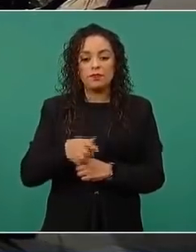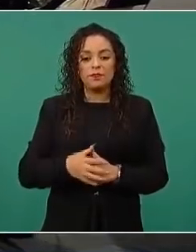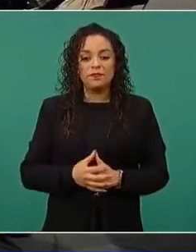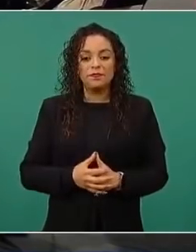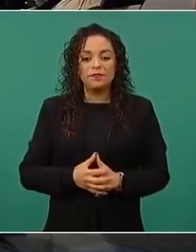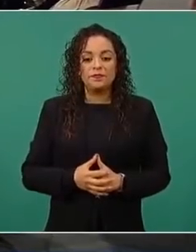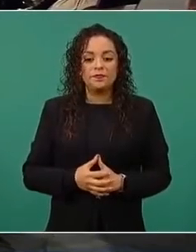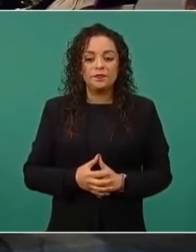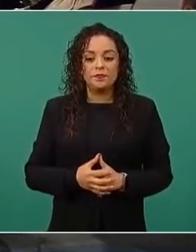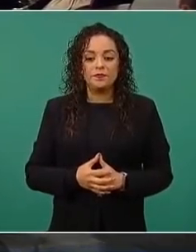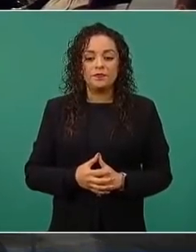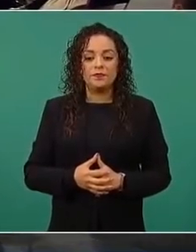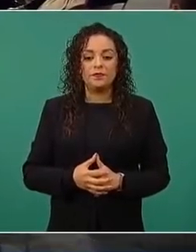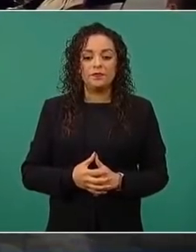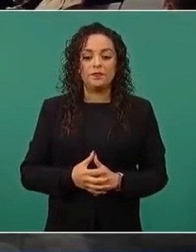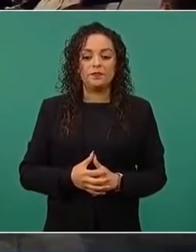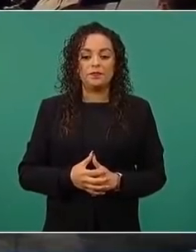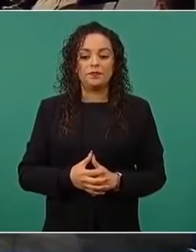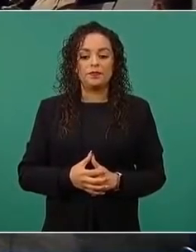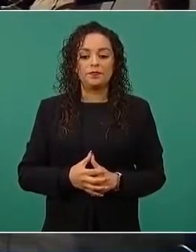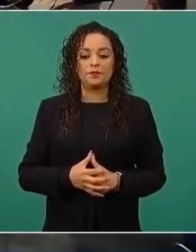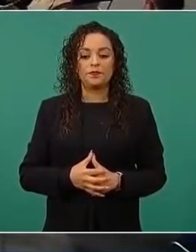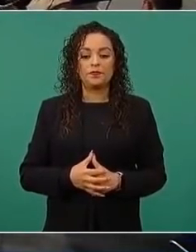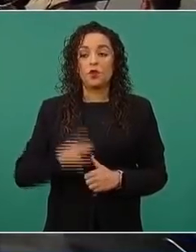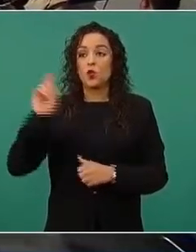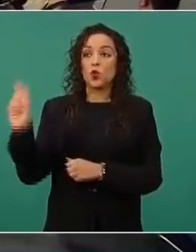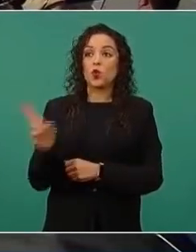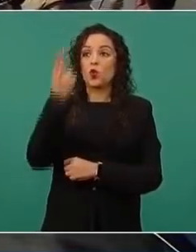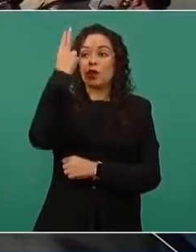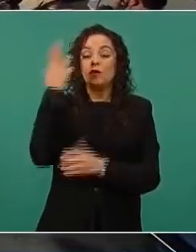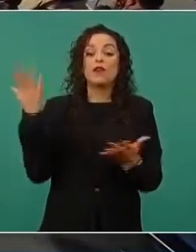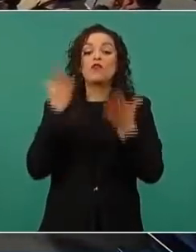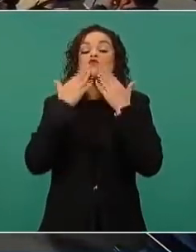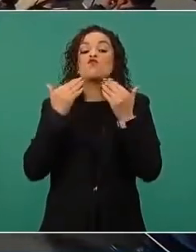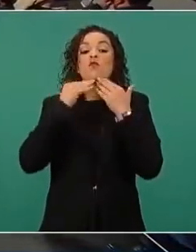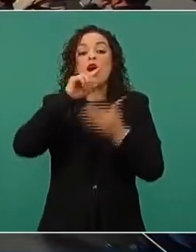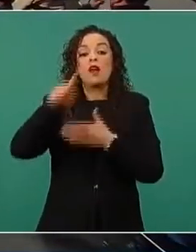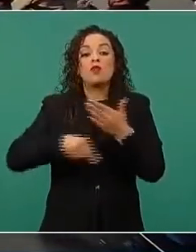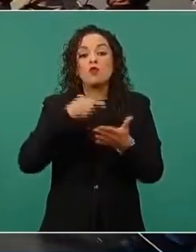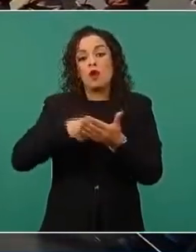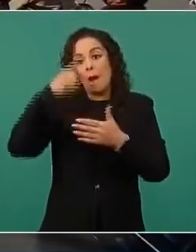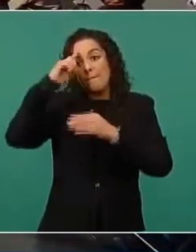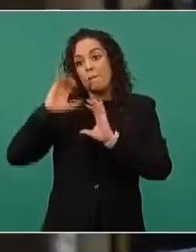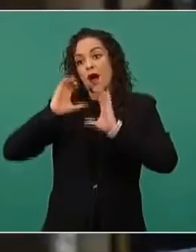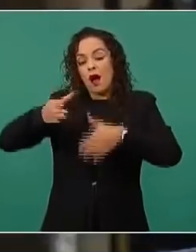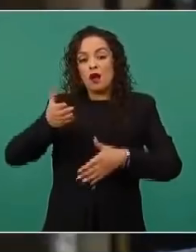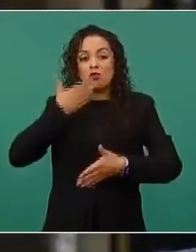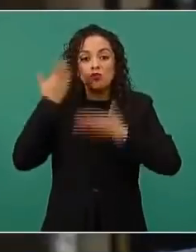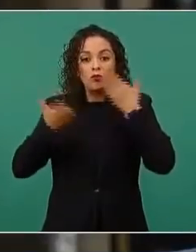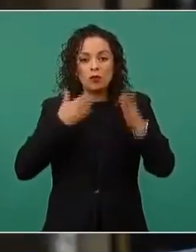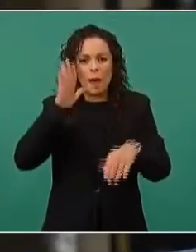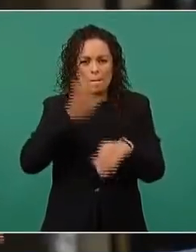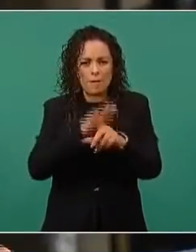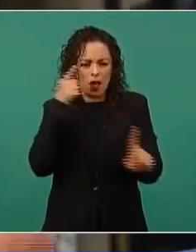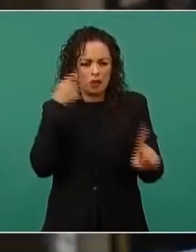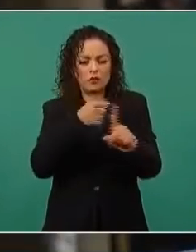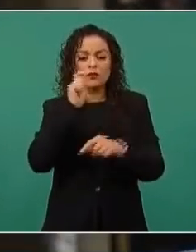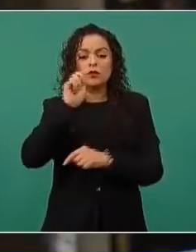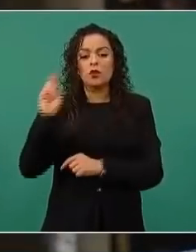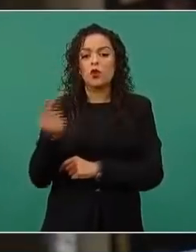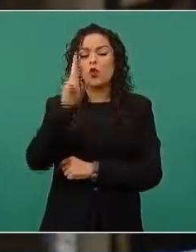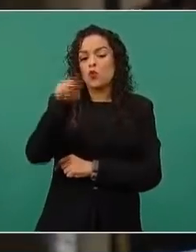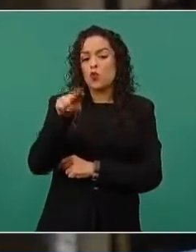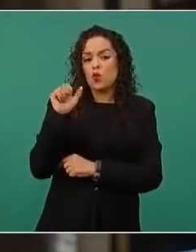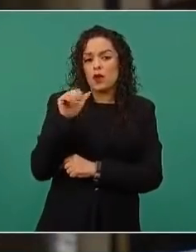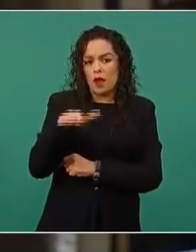la falta de cupo en las universidades y en particular en la UNAM. Yo creo que todos y todos